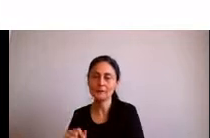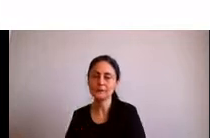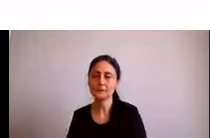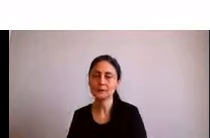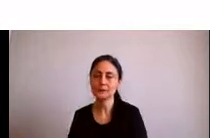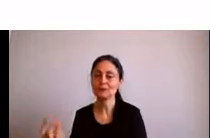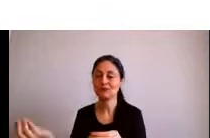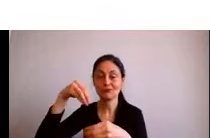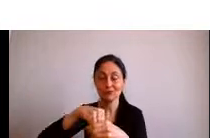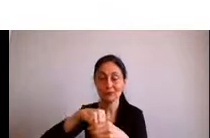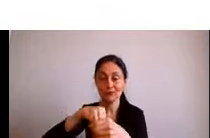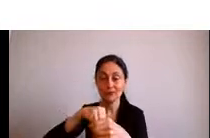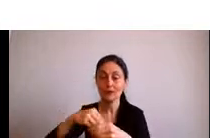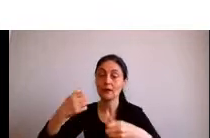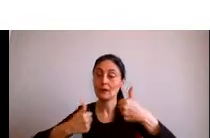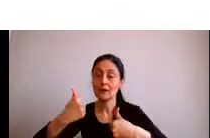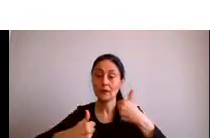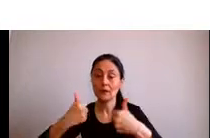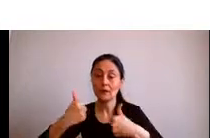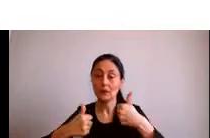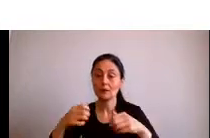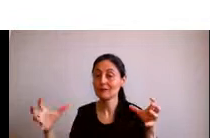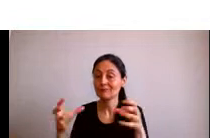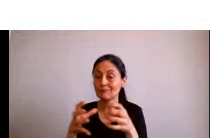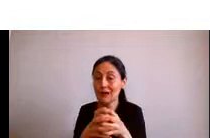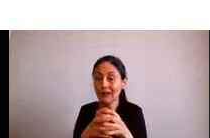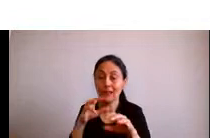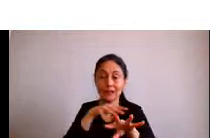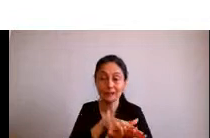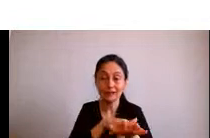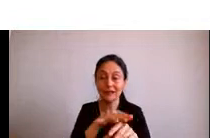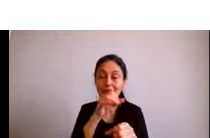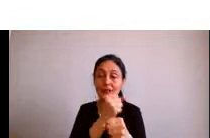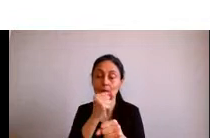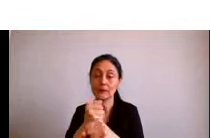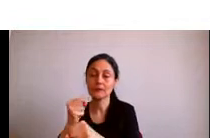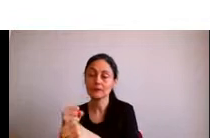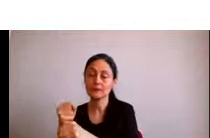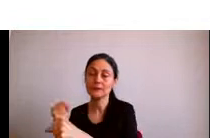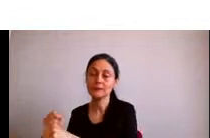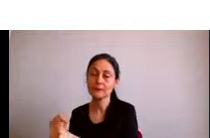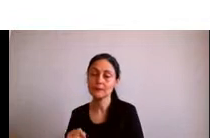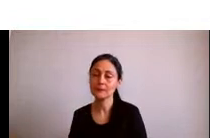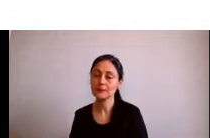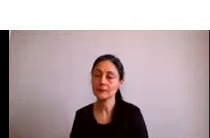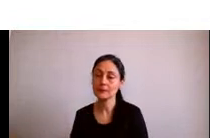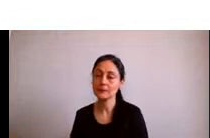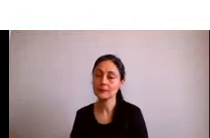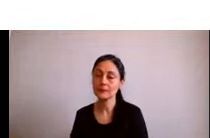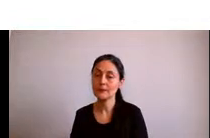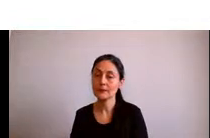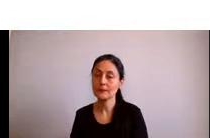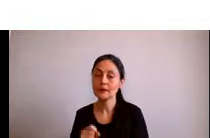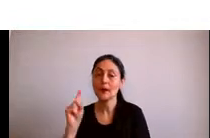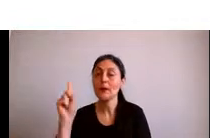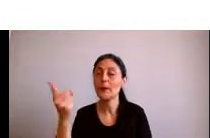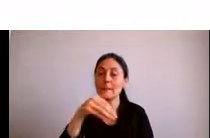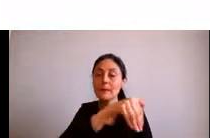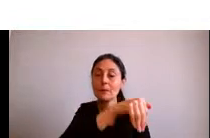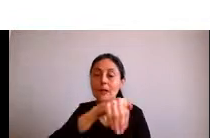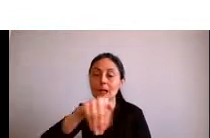profesionales que están muy cercanos a nosotros, que son parte del equipo de trabajo. No solo se resiente el que está en la primera línea, como se dice, sino que el